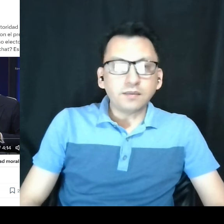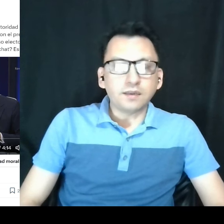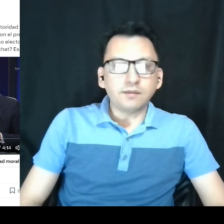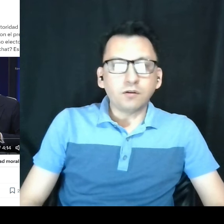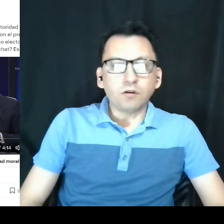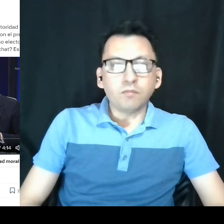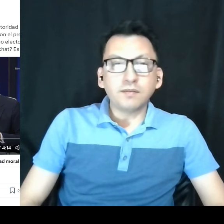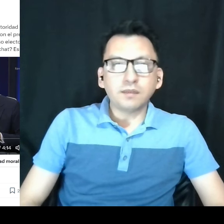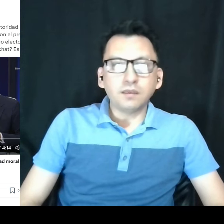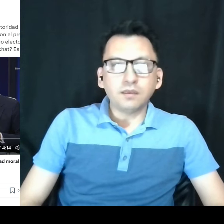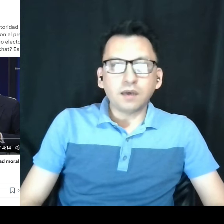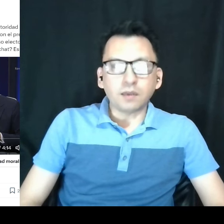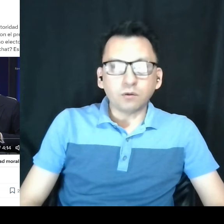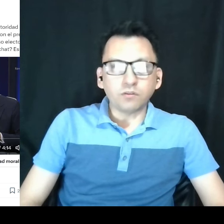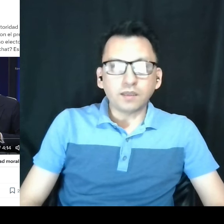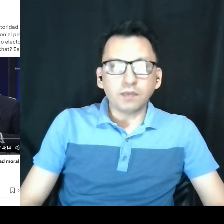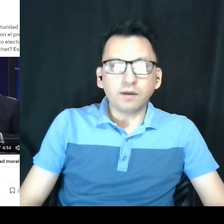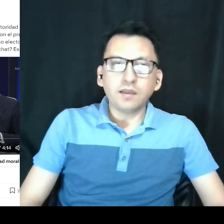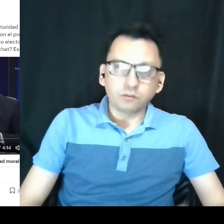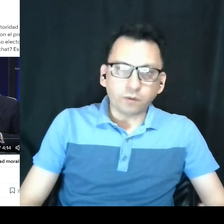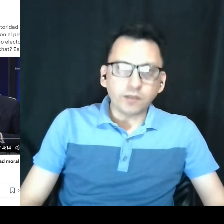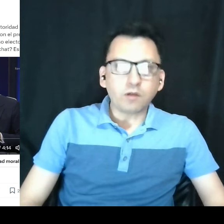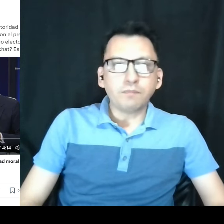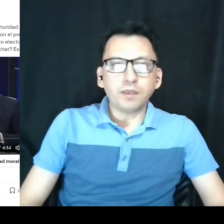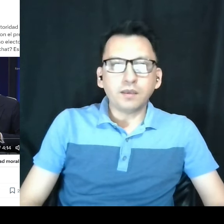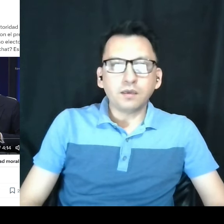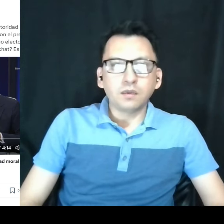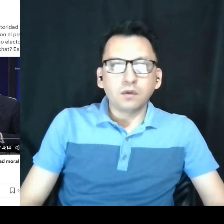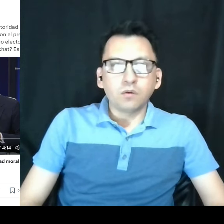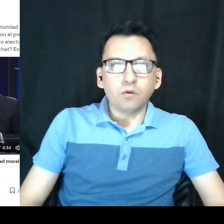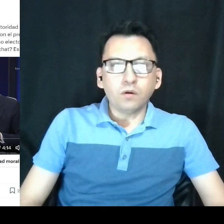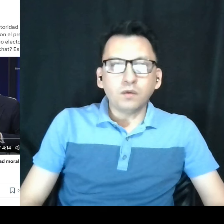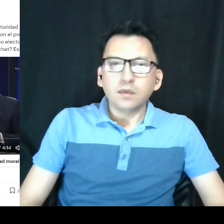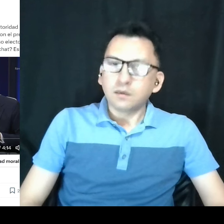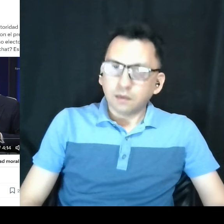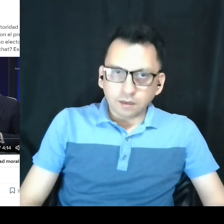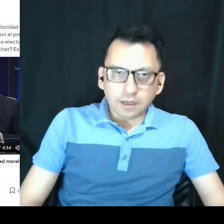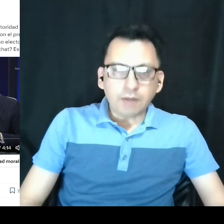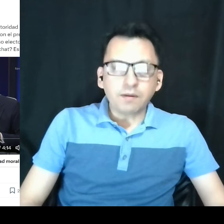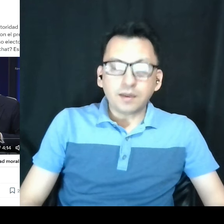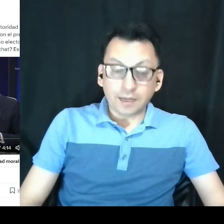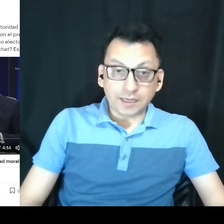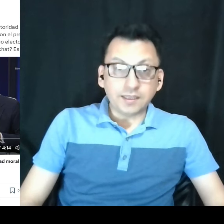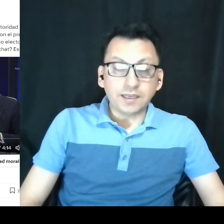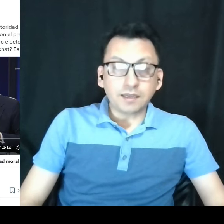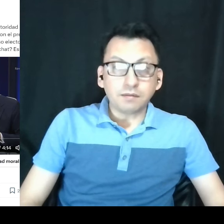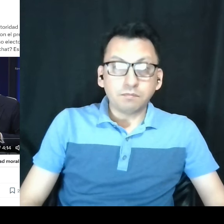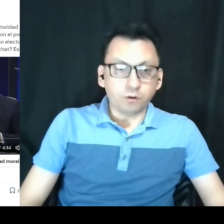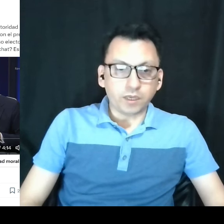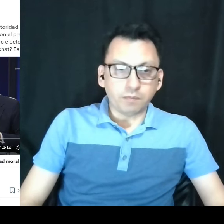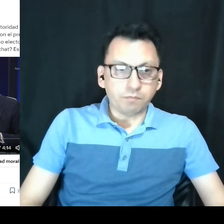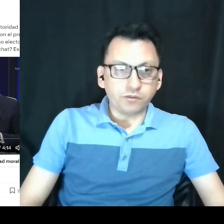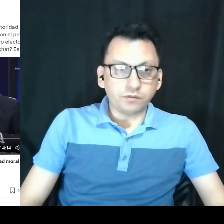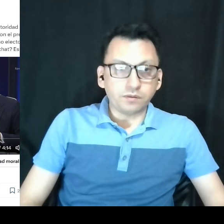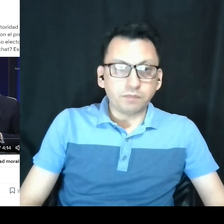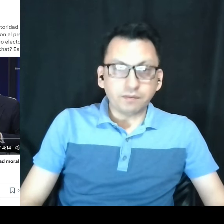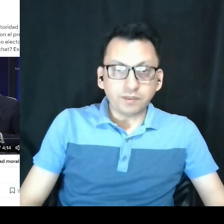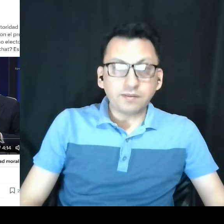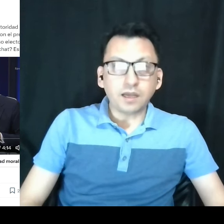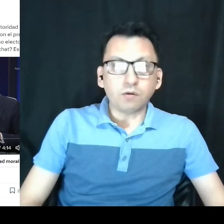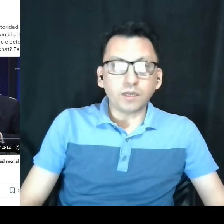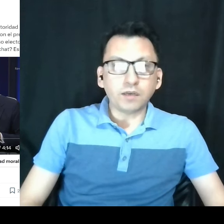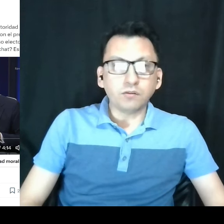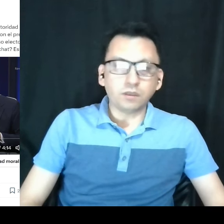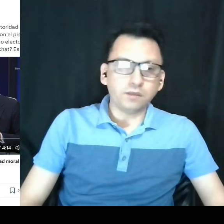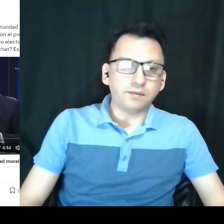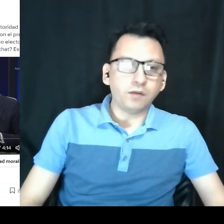agarrón entre Ciro Gómez y Arturo Saldívar sobre Norma piña uno habla la critica porque pues